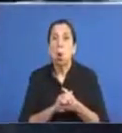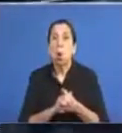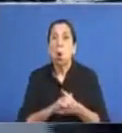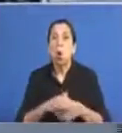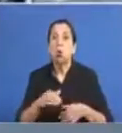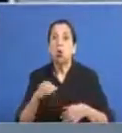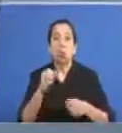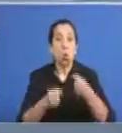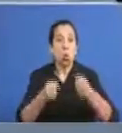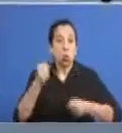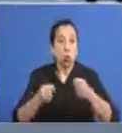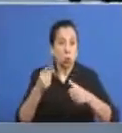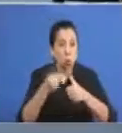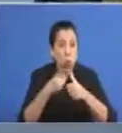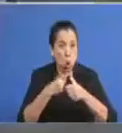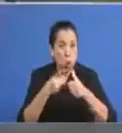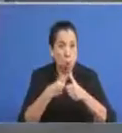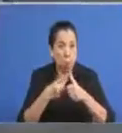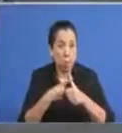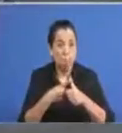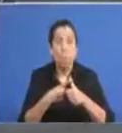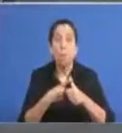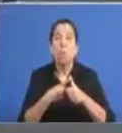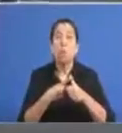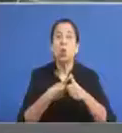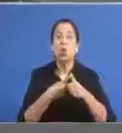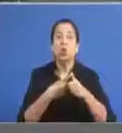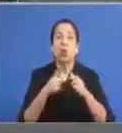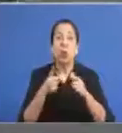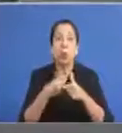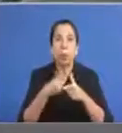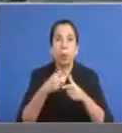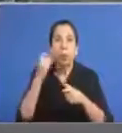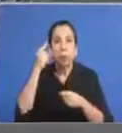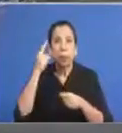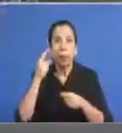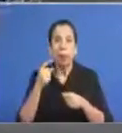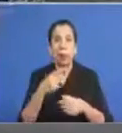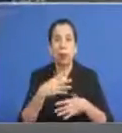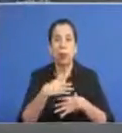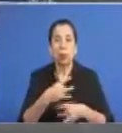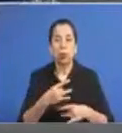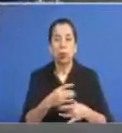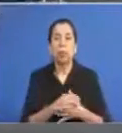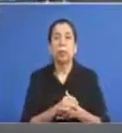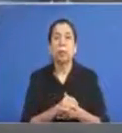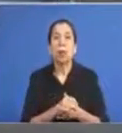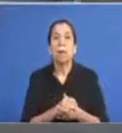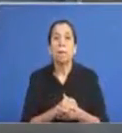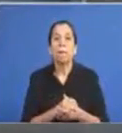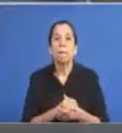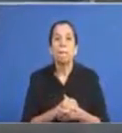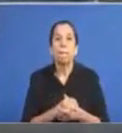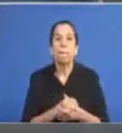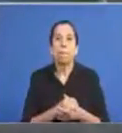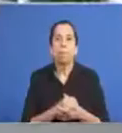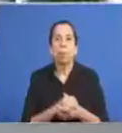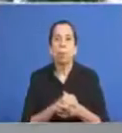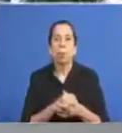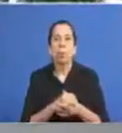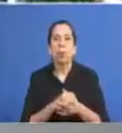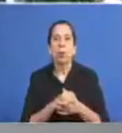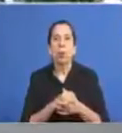que entender que es por su seguridad, por su salud. Entonces, y para evitar la propagación